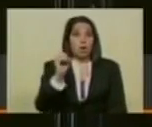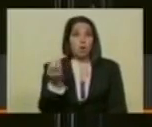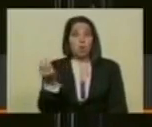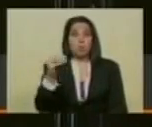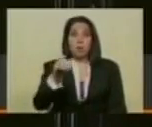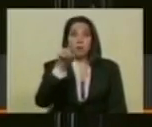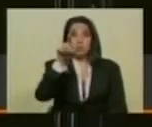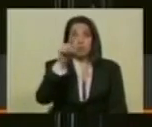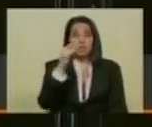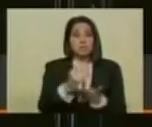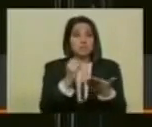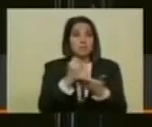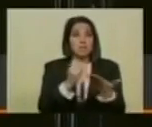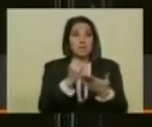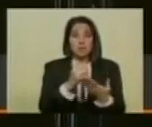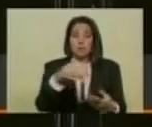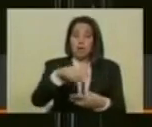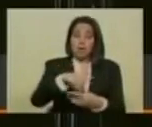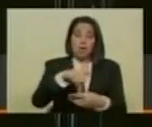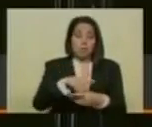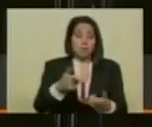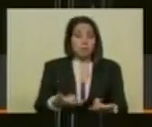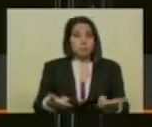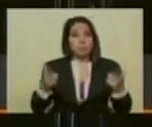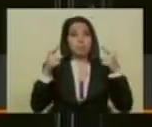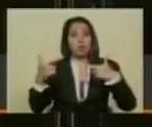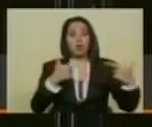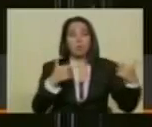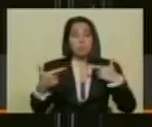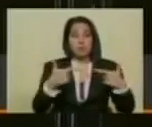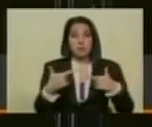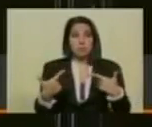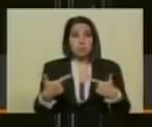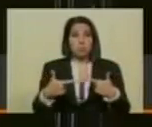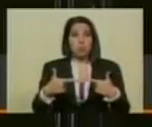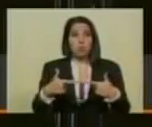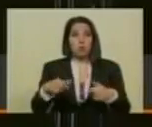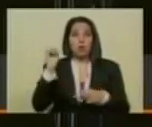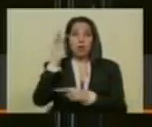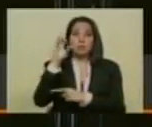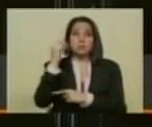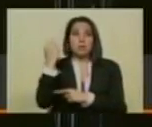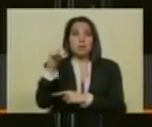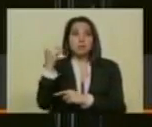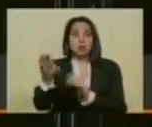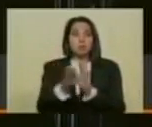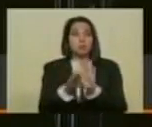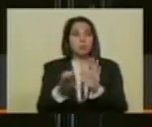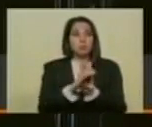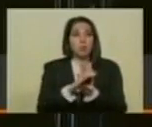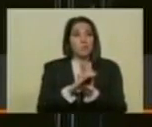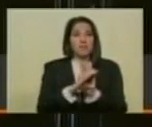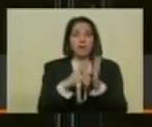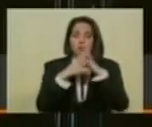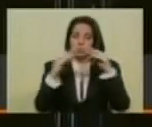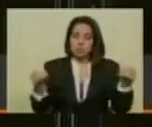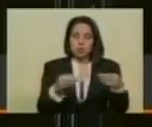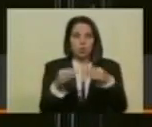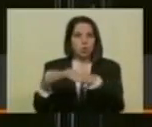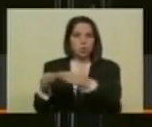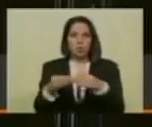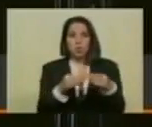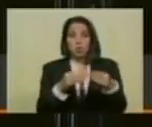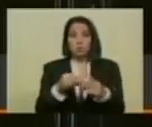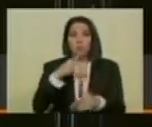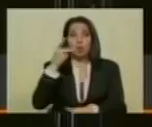inscriben y vamos a elecciones y competimos y elegimos una Asamblea Nacional Constituyente donde estén las fuerzas políticas de la